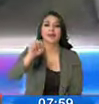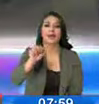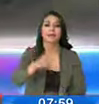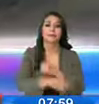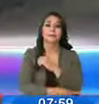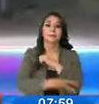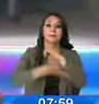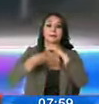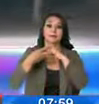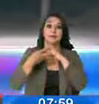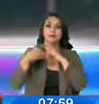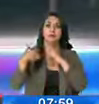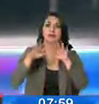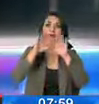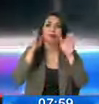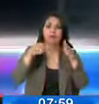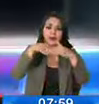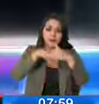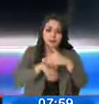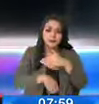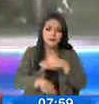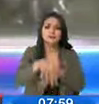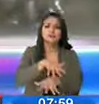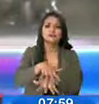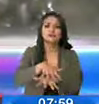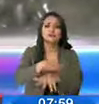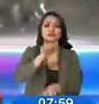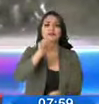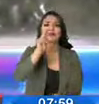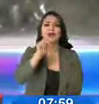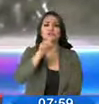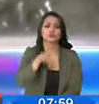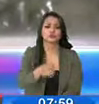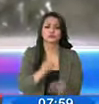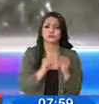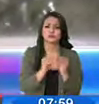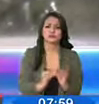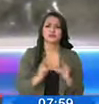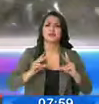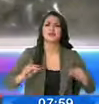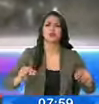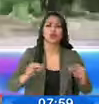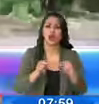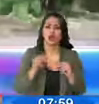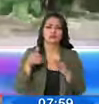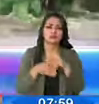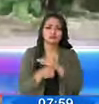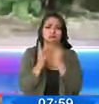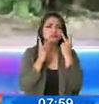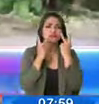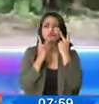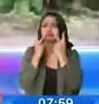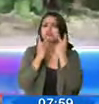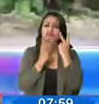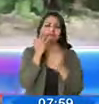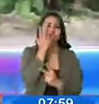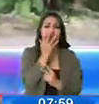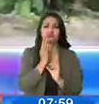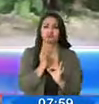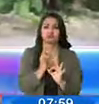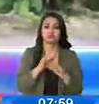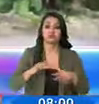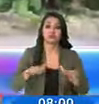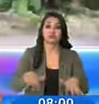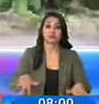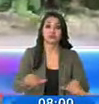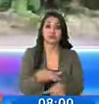se encuentran las cuevas o cavernas del río Ansu. Formaciones naturales de caliza de gran atractivo. El suelo entre la microcuenca del